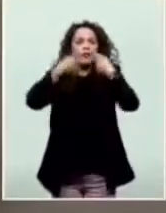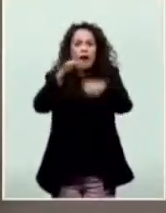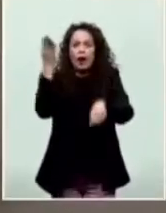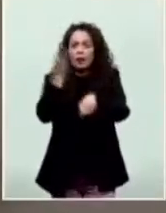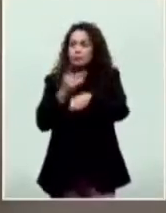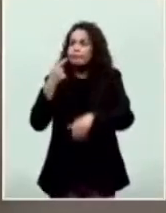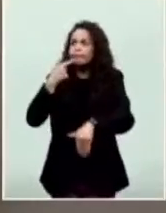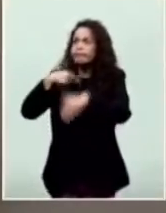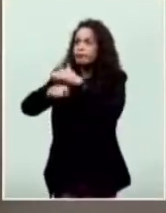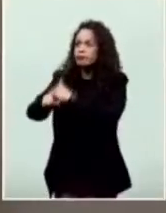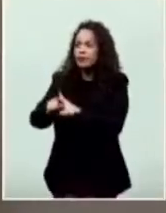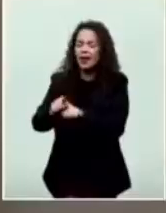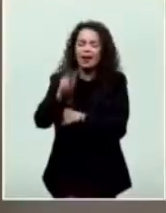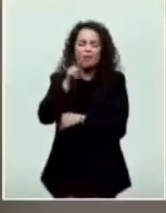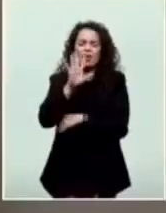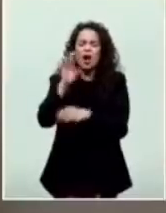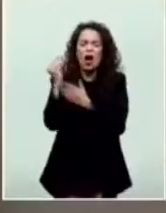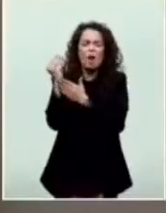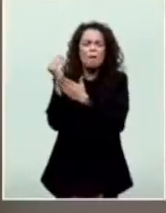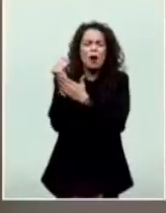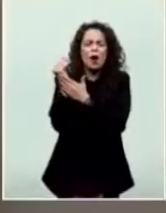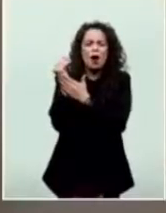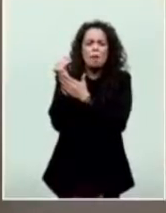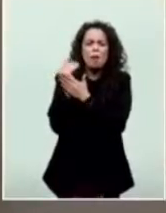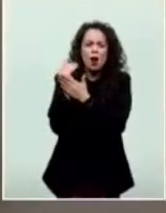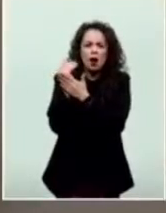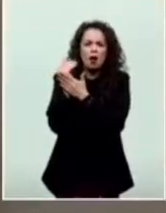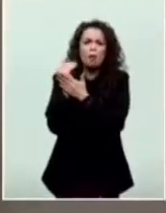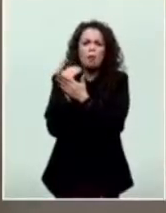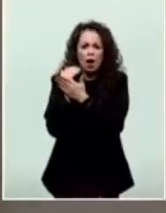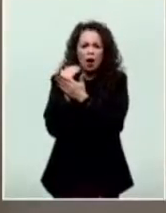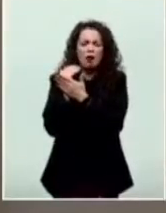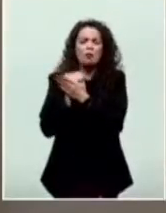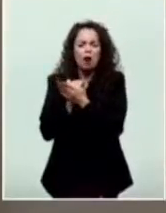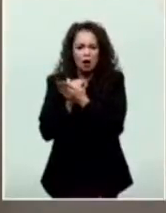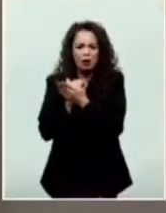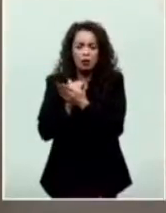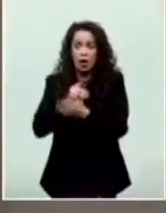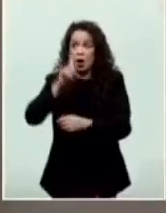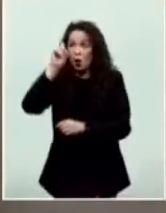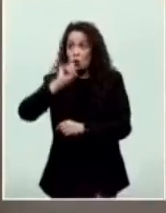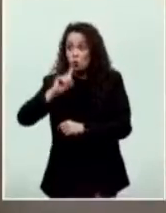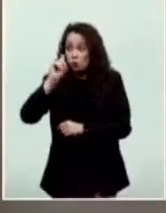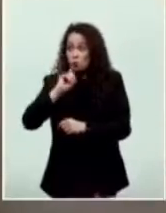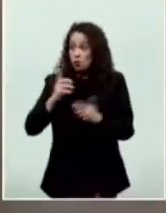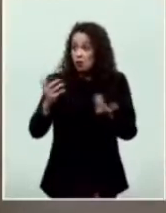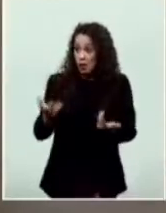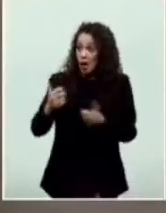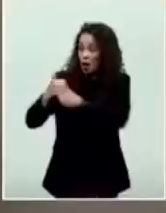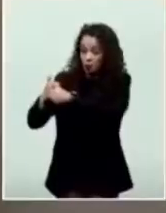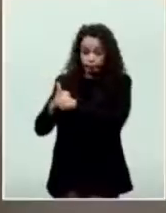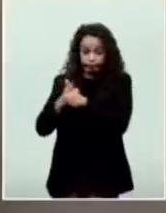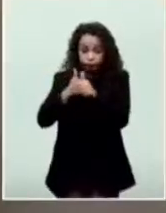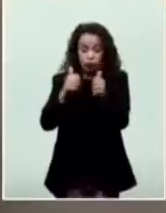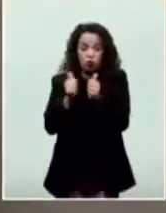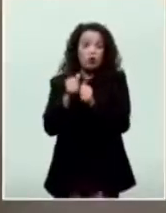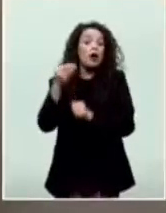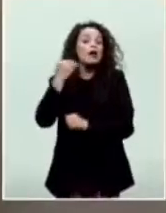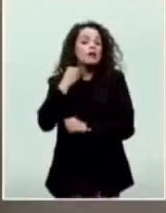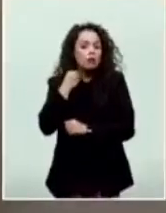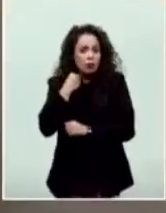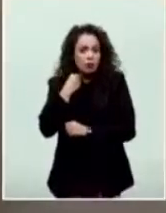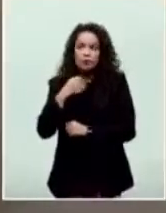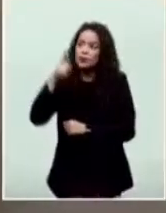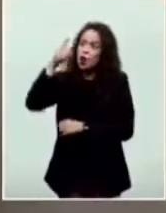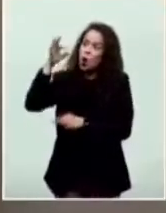ha venido disminuyendo. A pesar de que están acompañadas las mujeres, ya los magistrados, los jueces,